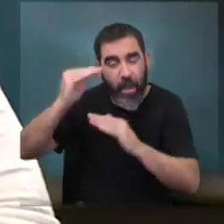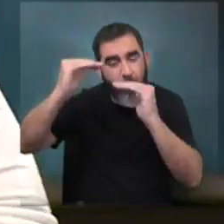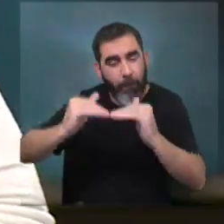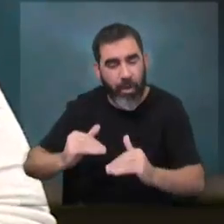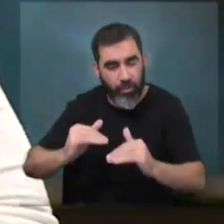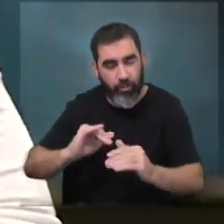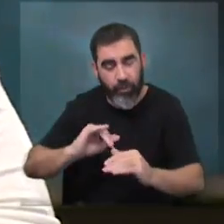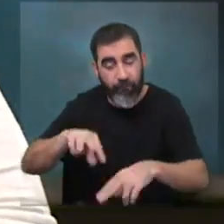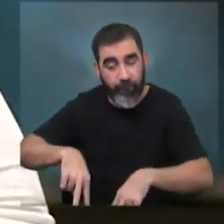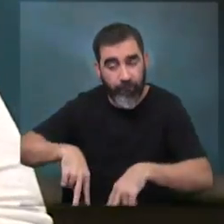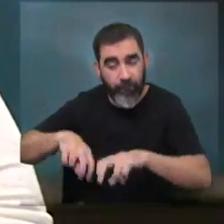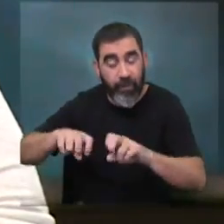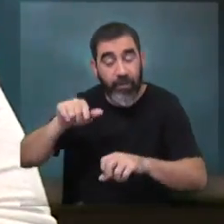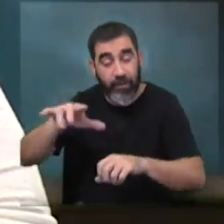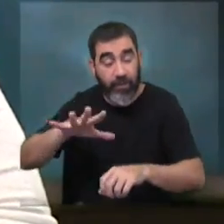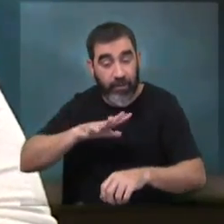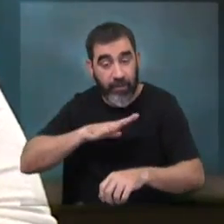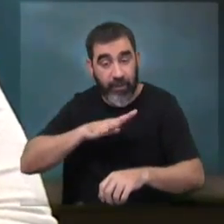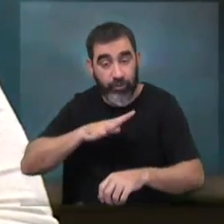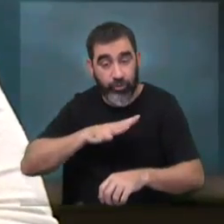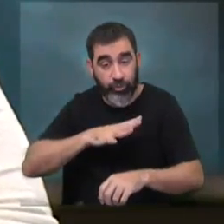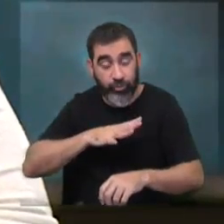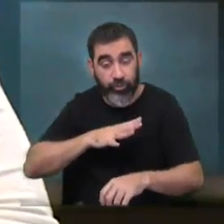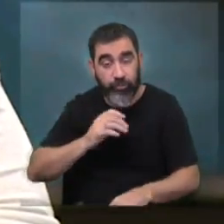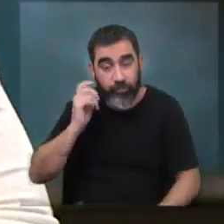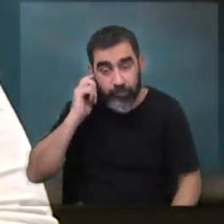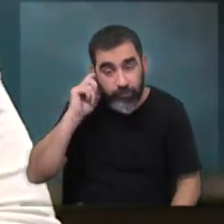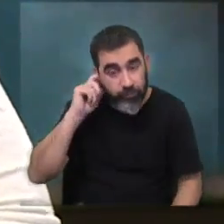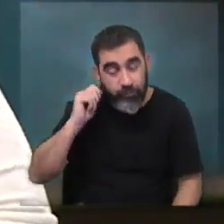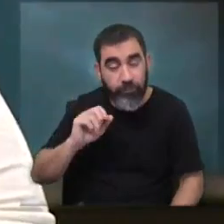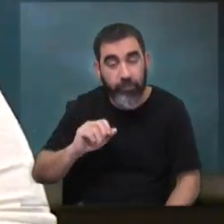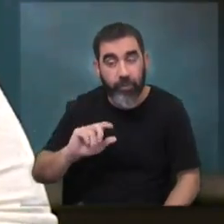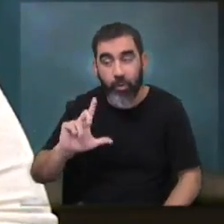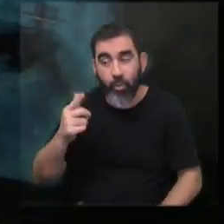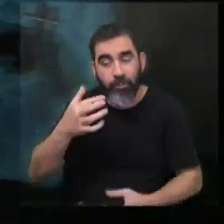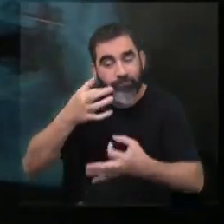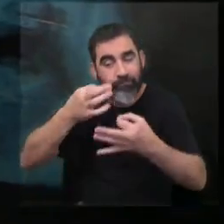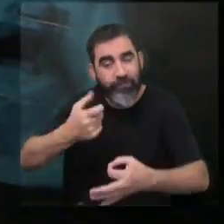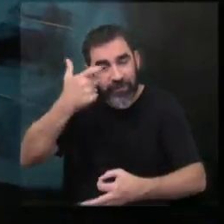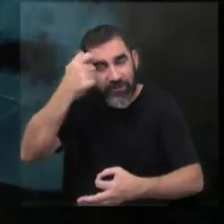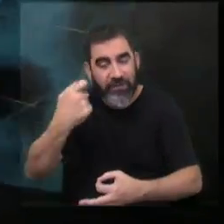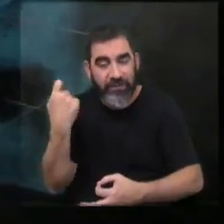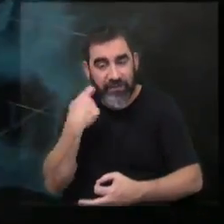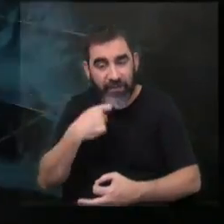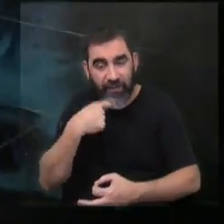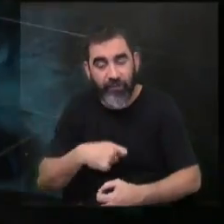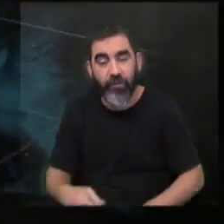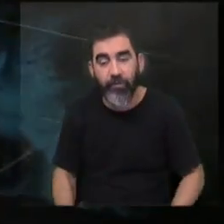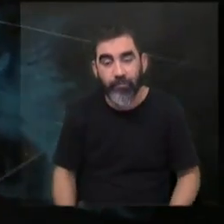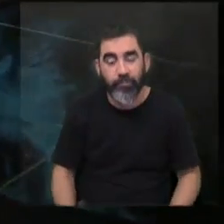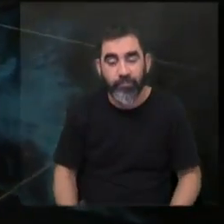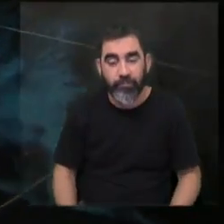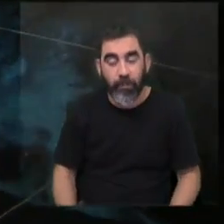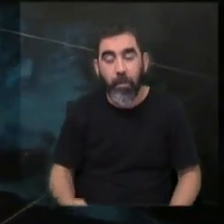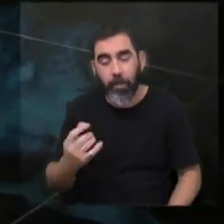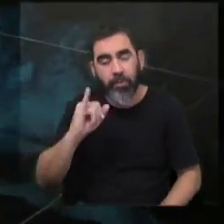las investigaciones lo que tienen en ese campo es que carecen de rigurosidad científica. Pero sí, es un